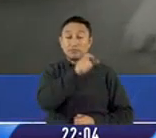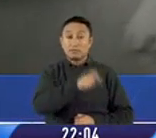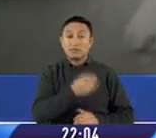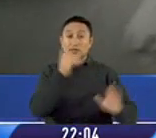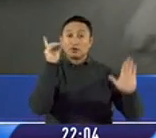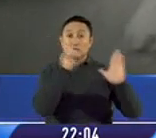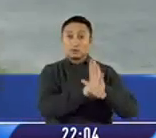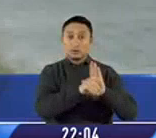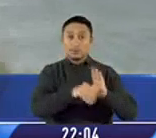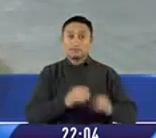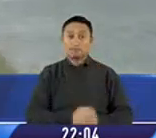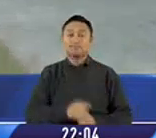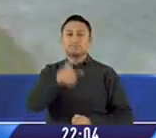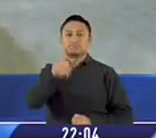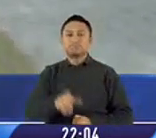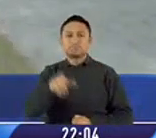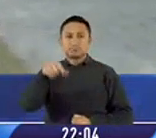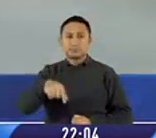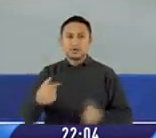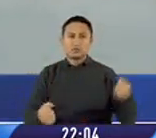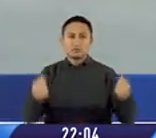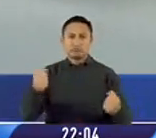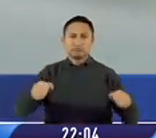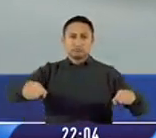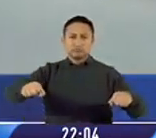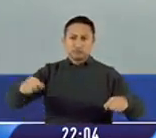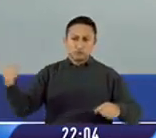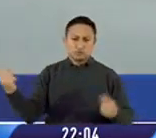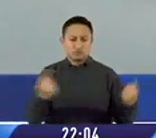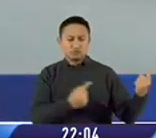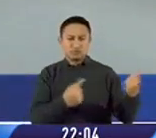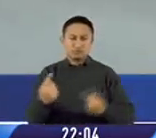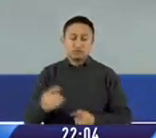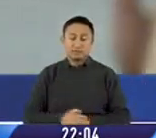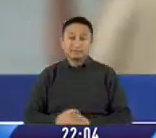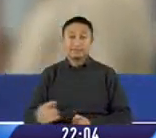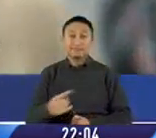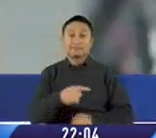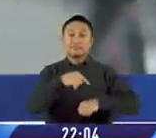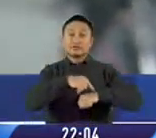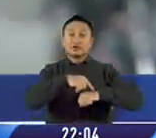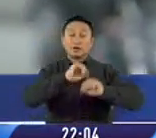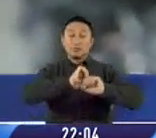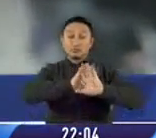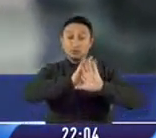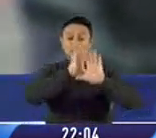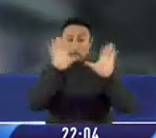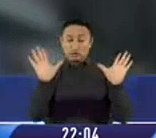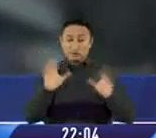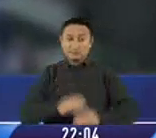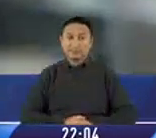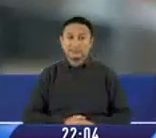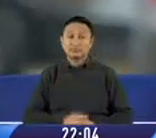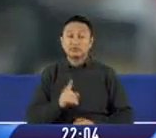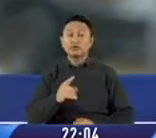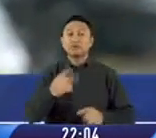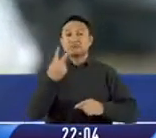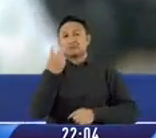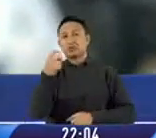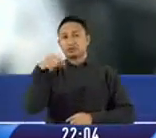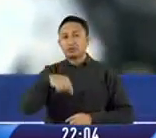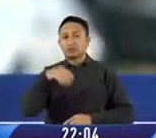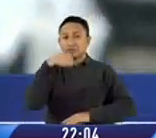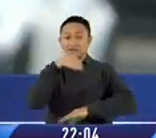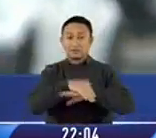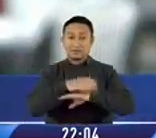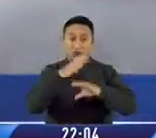habitantes. Los delincuentes circulan en autos y motocicletas, especialmente en horas pico, es decir, en la mañana, mediodía y cuando